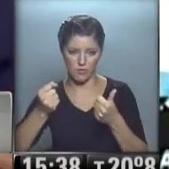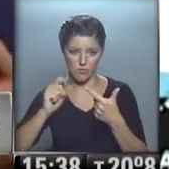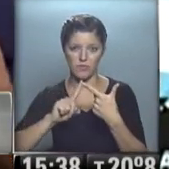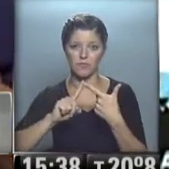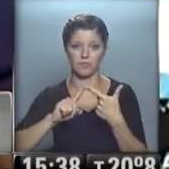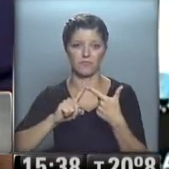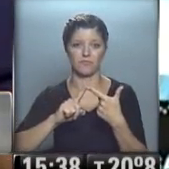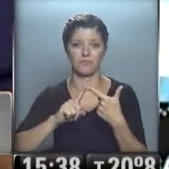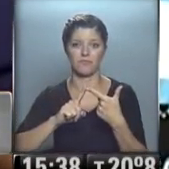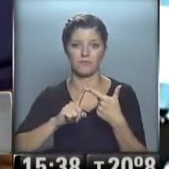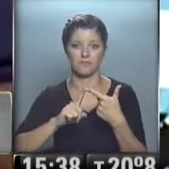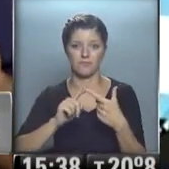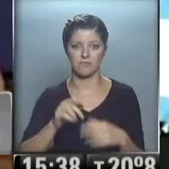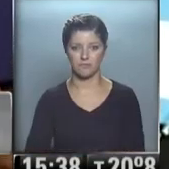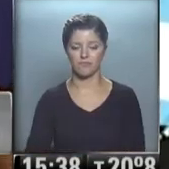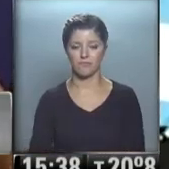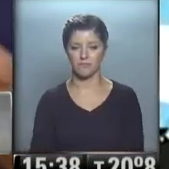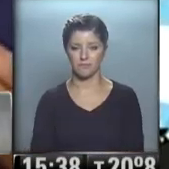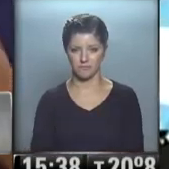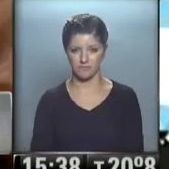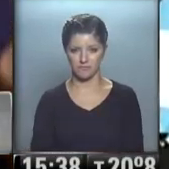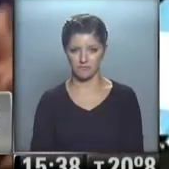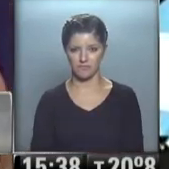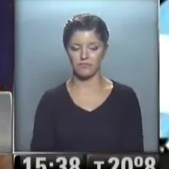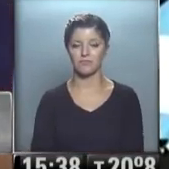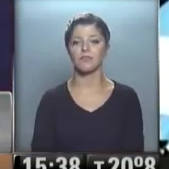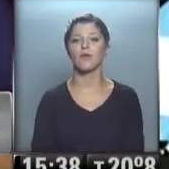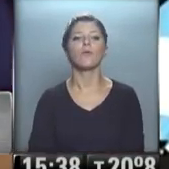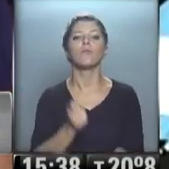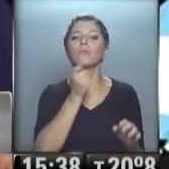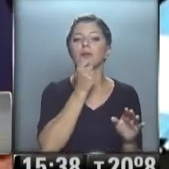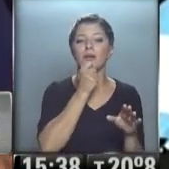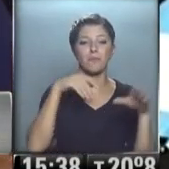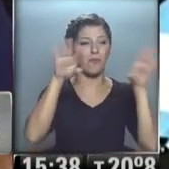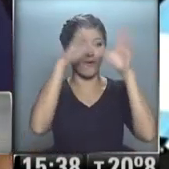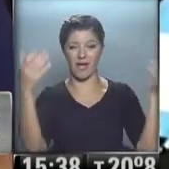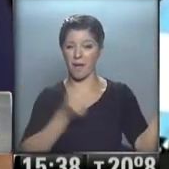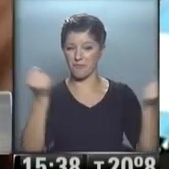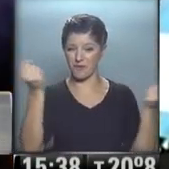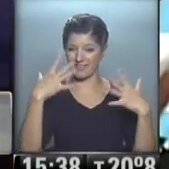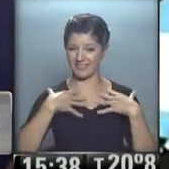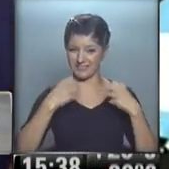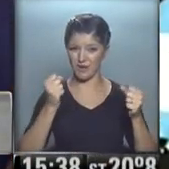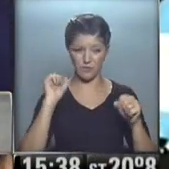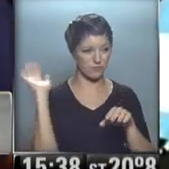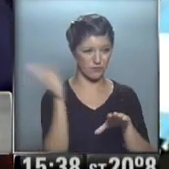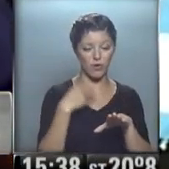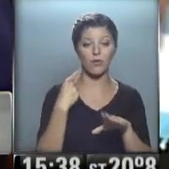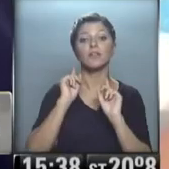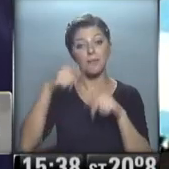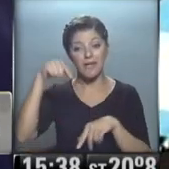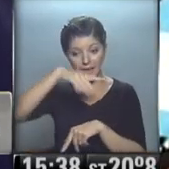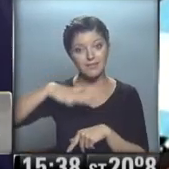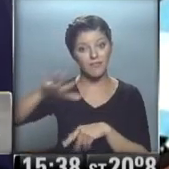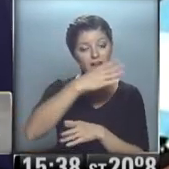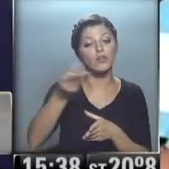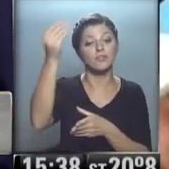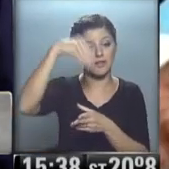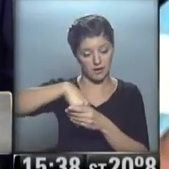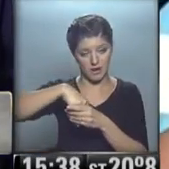con todos esos móviles de salud, y la integración al barrio, para